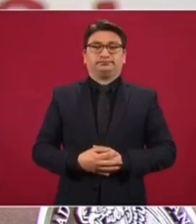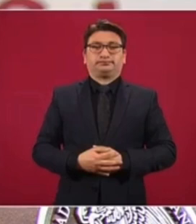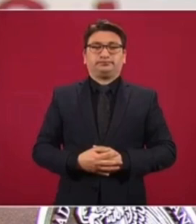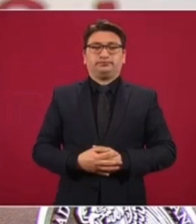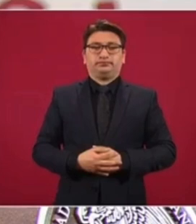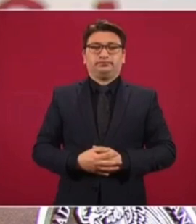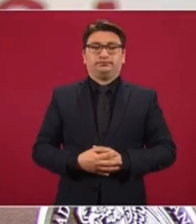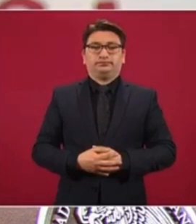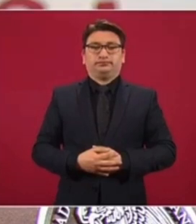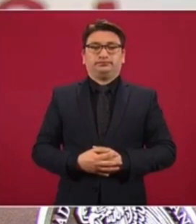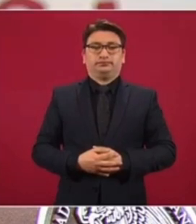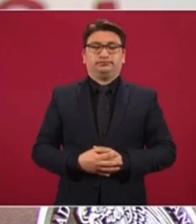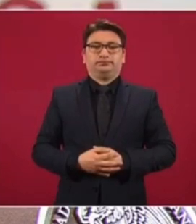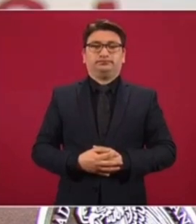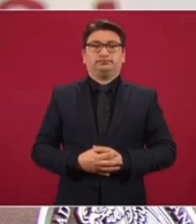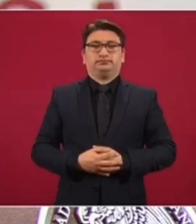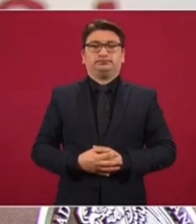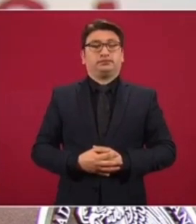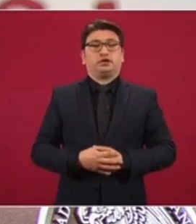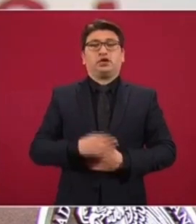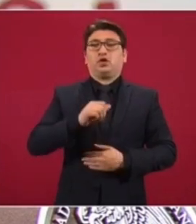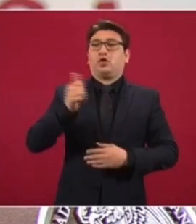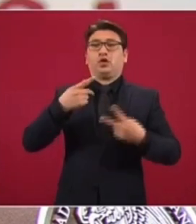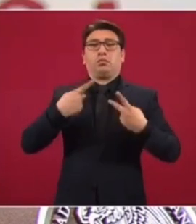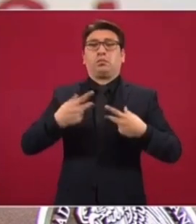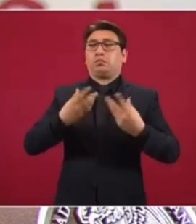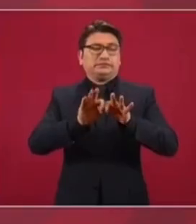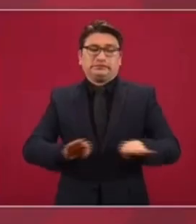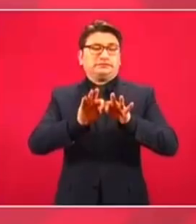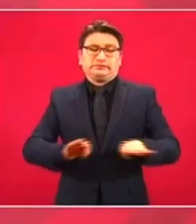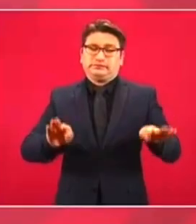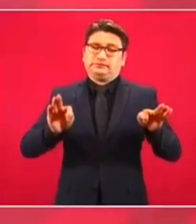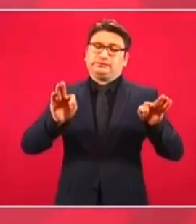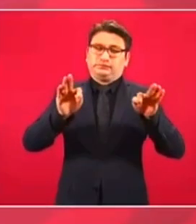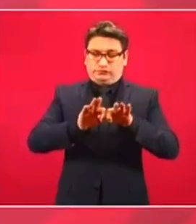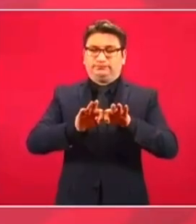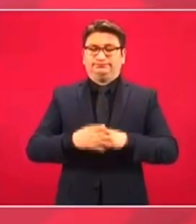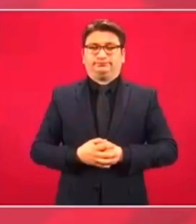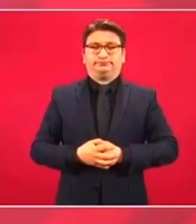recogiendo los sentimientos de muchos que participaron, que hicieron consultas.